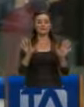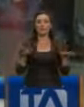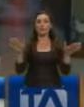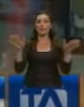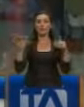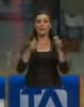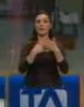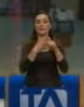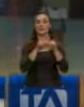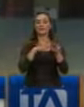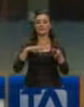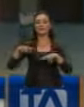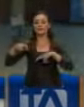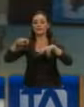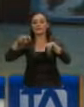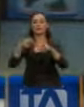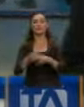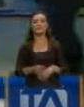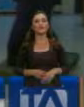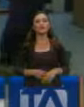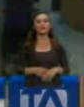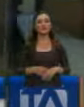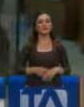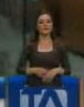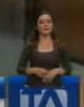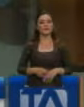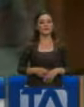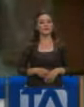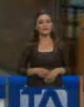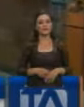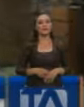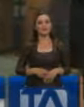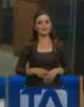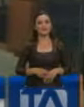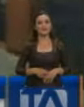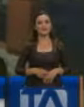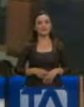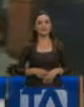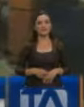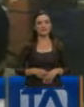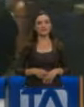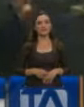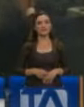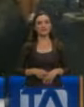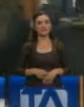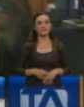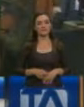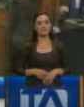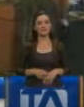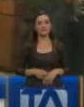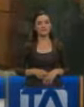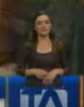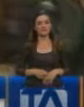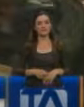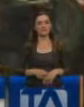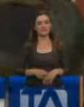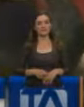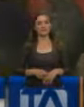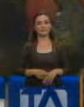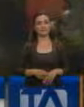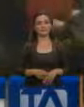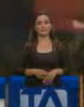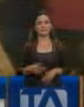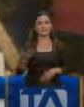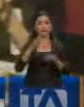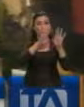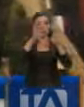a continuar este recorrido. Por acá tenemos más mamíferos. Y vamos a conocerlo. Sí, el Museo de